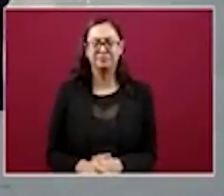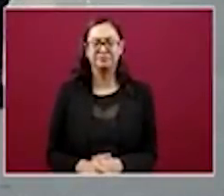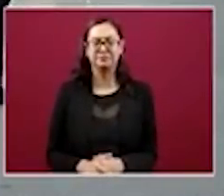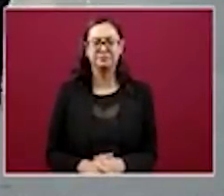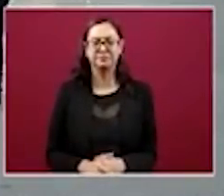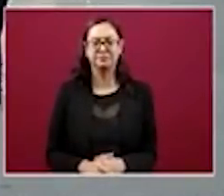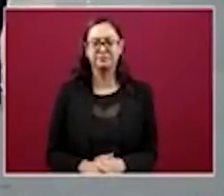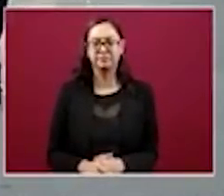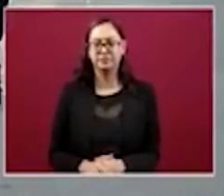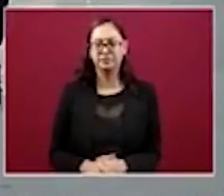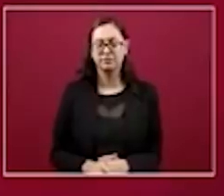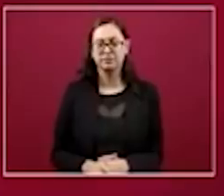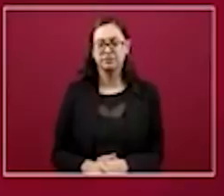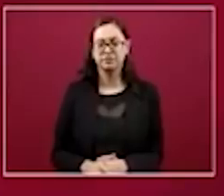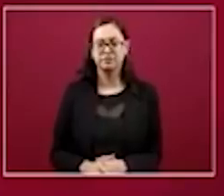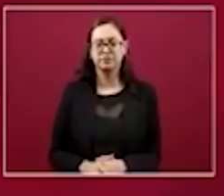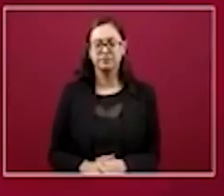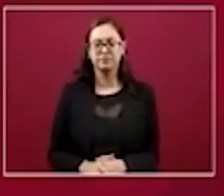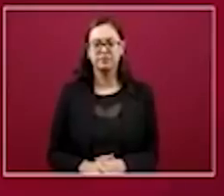Puede ser que